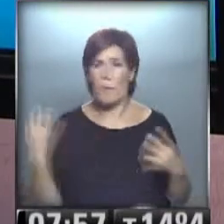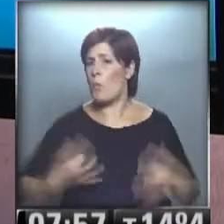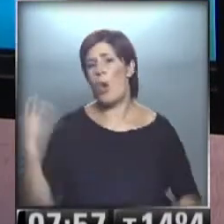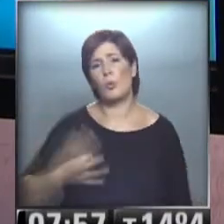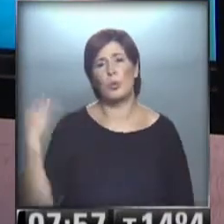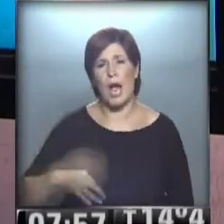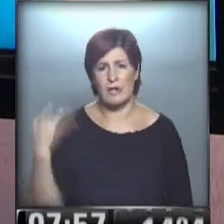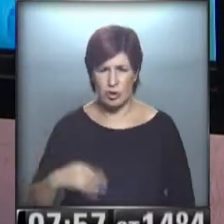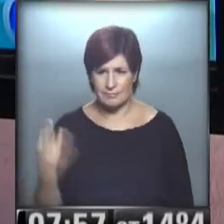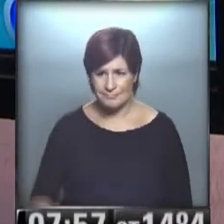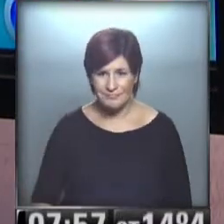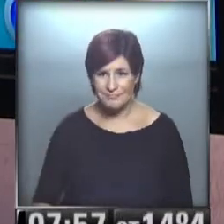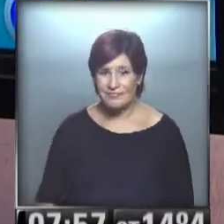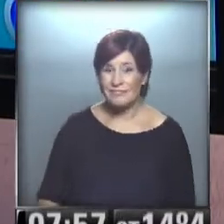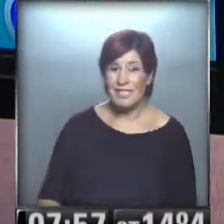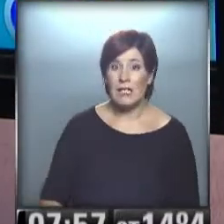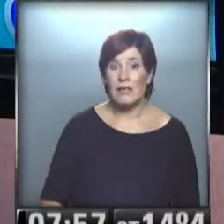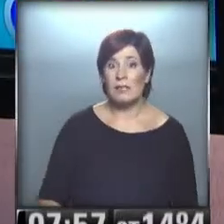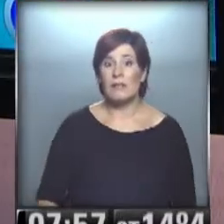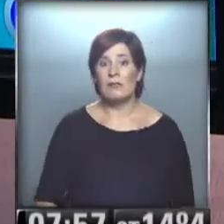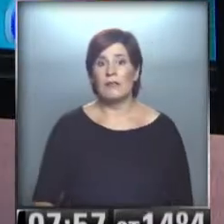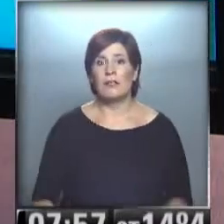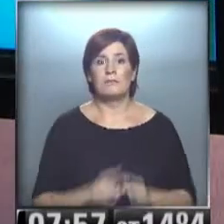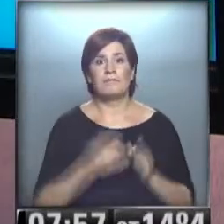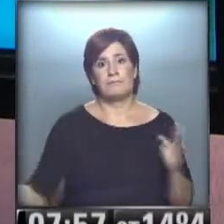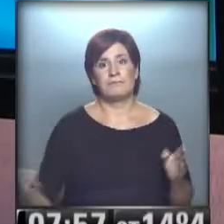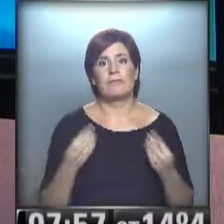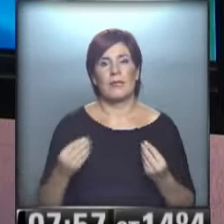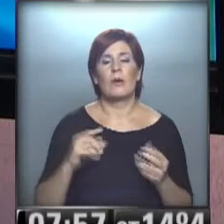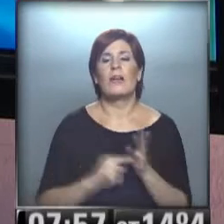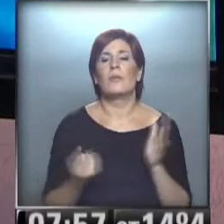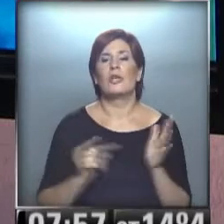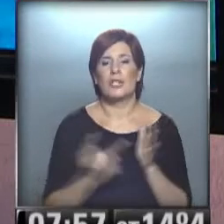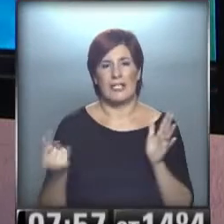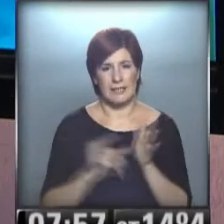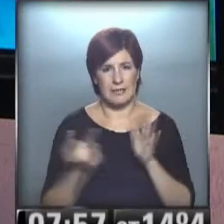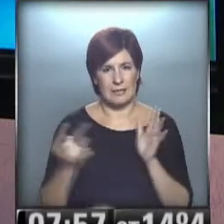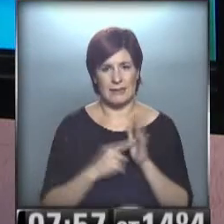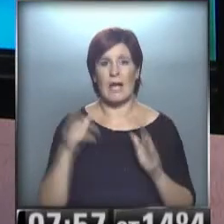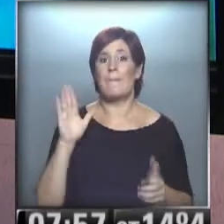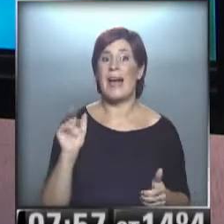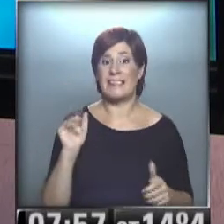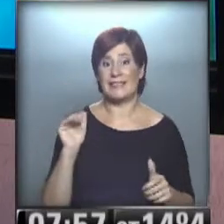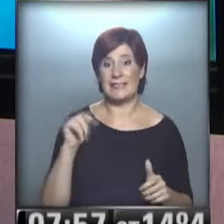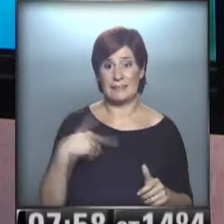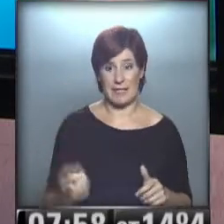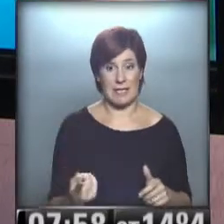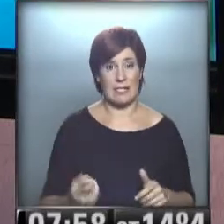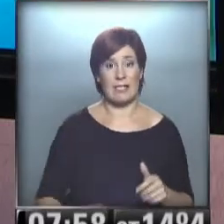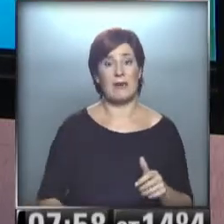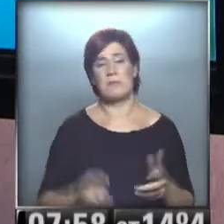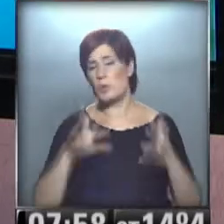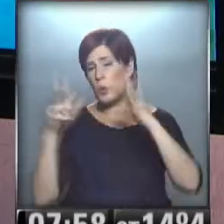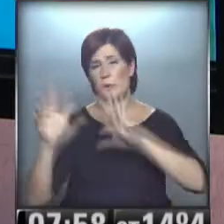el centro del país. Vamos a ver un poquito, Cari, los extendidos, empezando por casa, por la ciudad de Buenos Aires. Para mañana martes, muy poquita